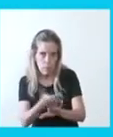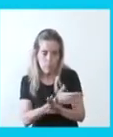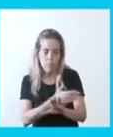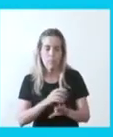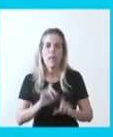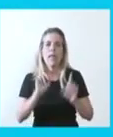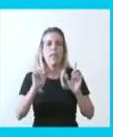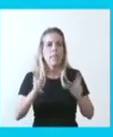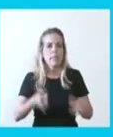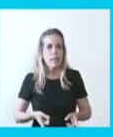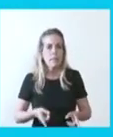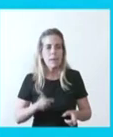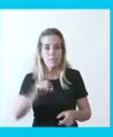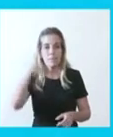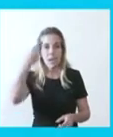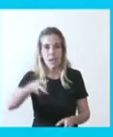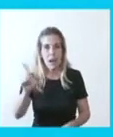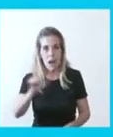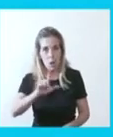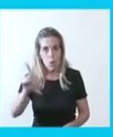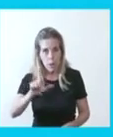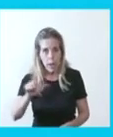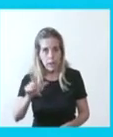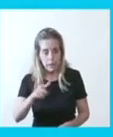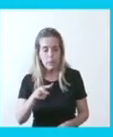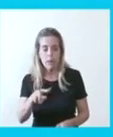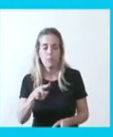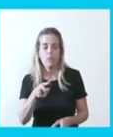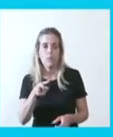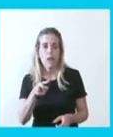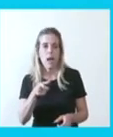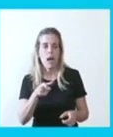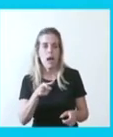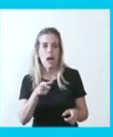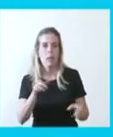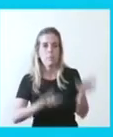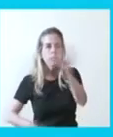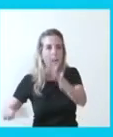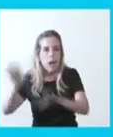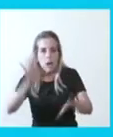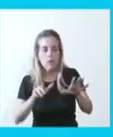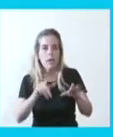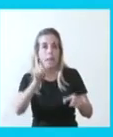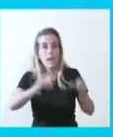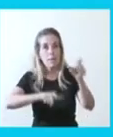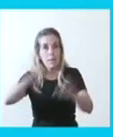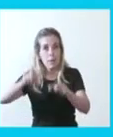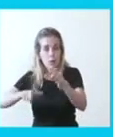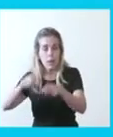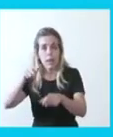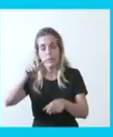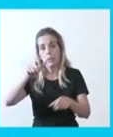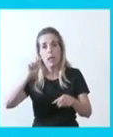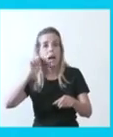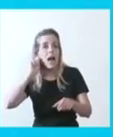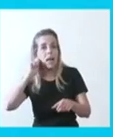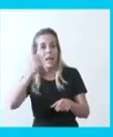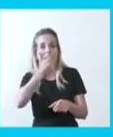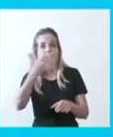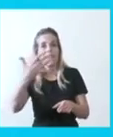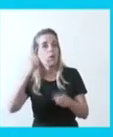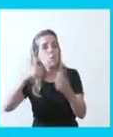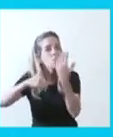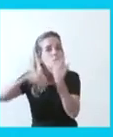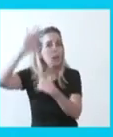vamos a disponer también mañana el licenciamiento de todos los mayores de 65 años. Que